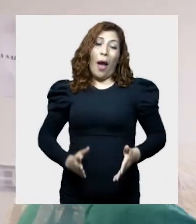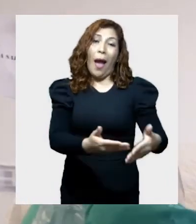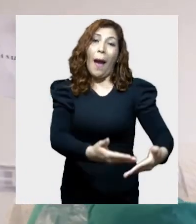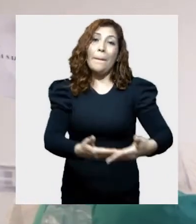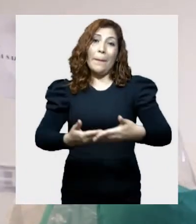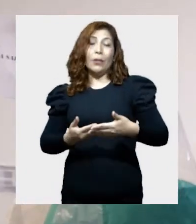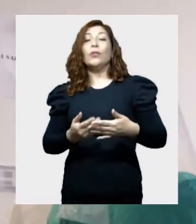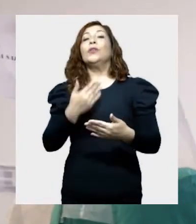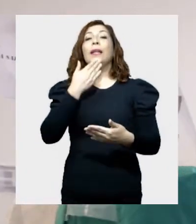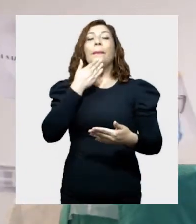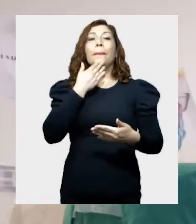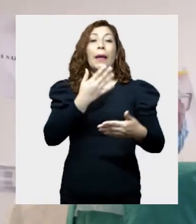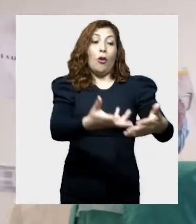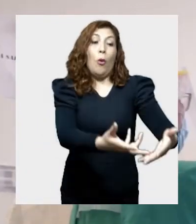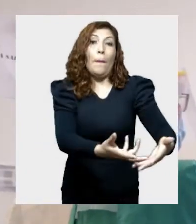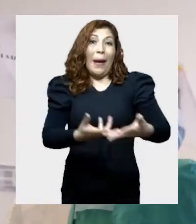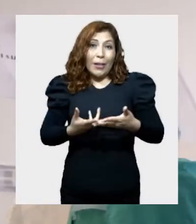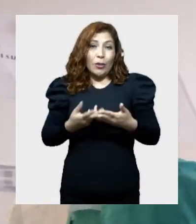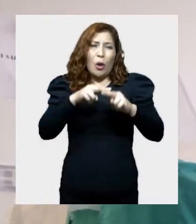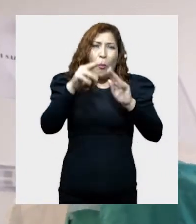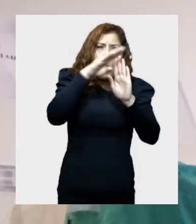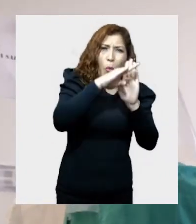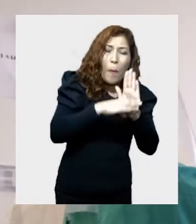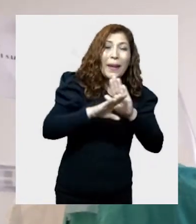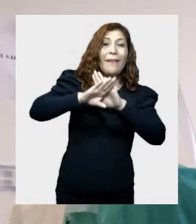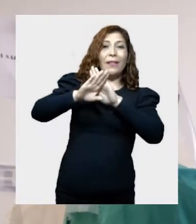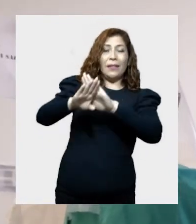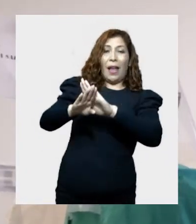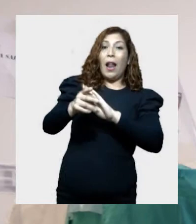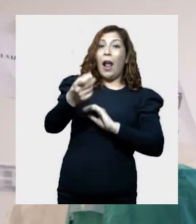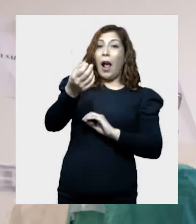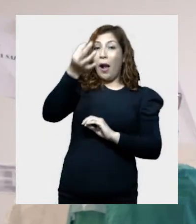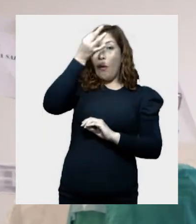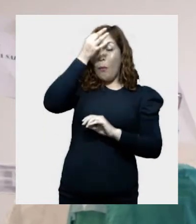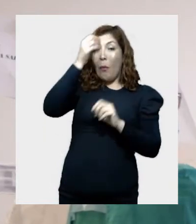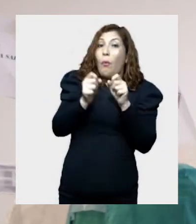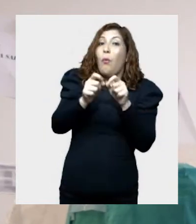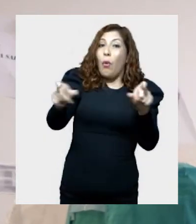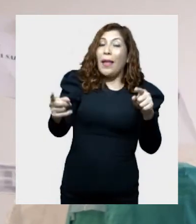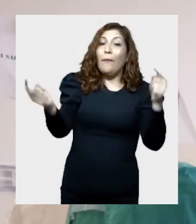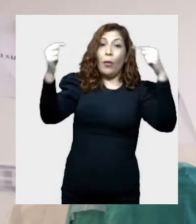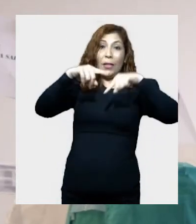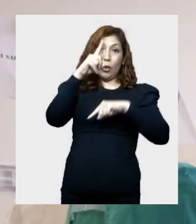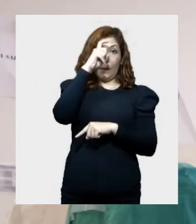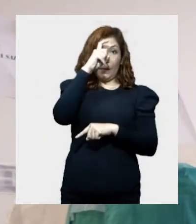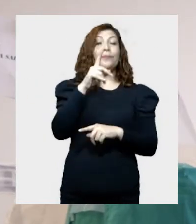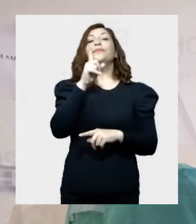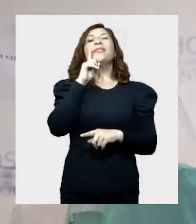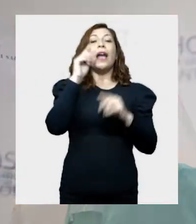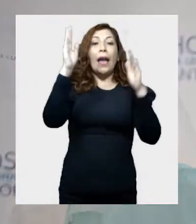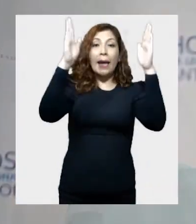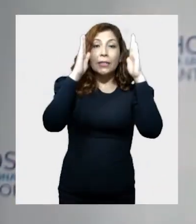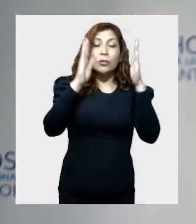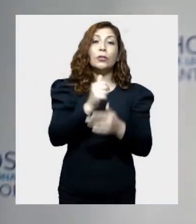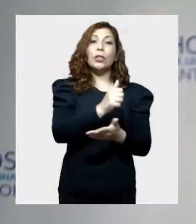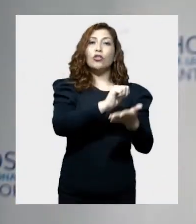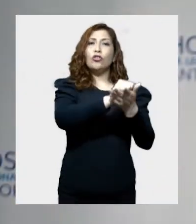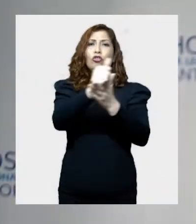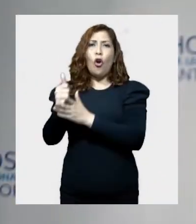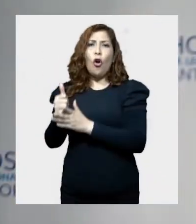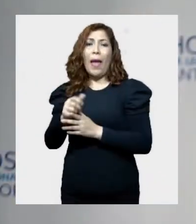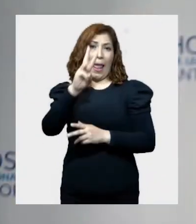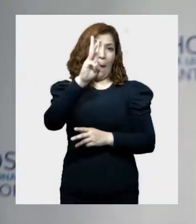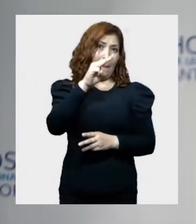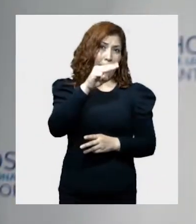y implementar una serie de medidas para evitar contagios intrahospitalarios, entre los que estuvo la atención de todas las futuras